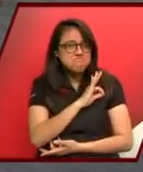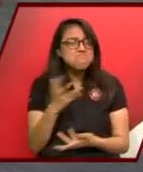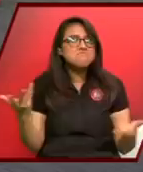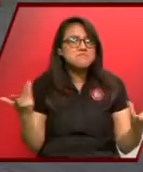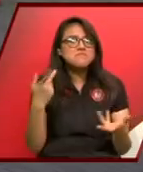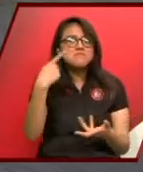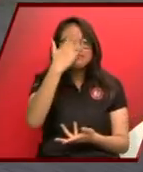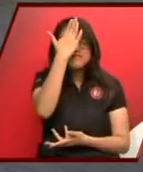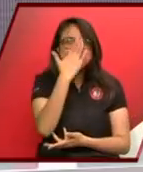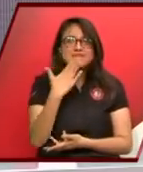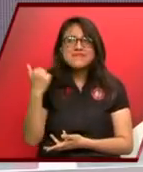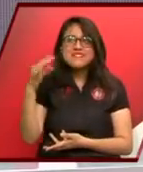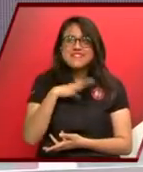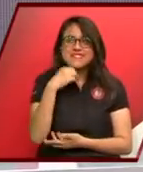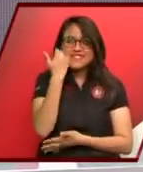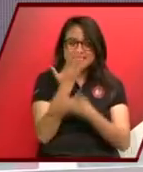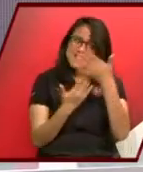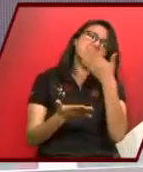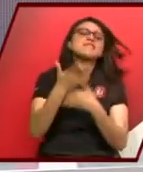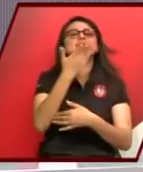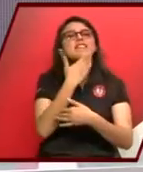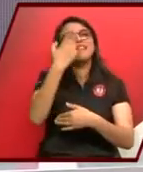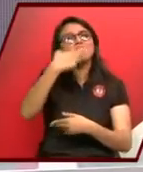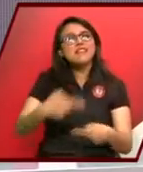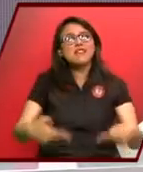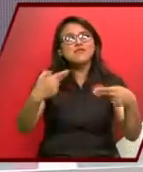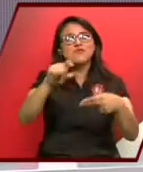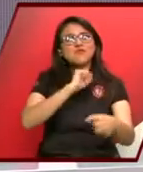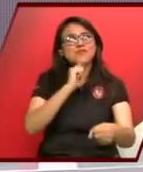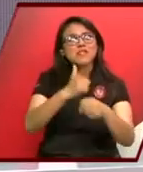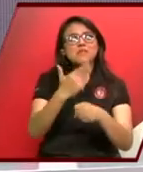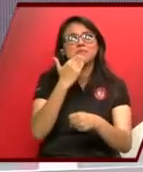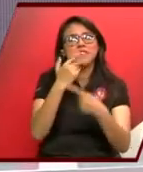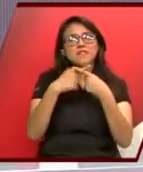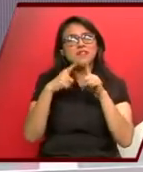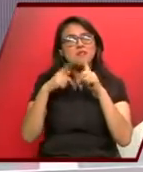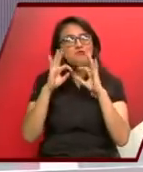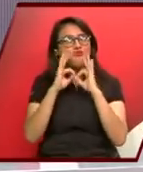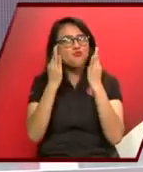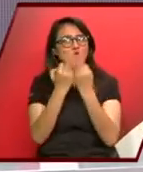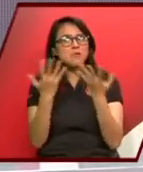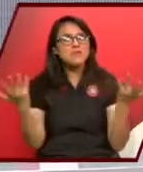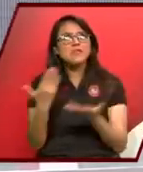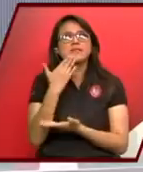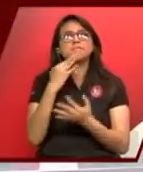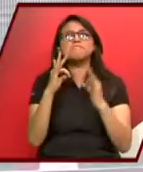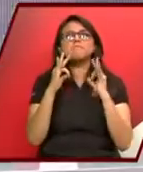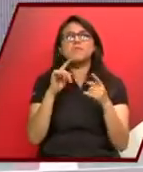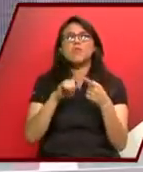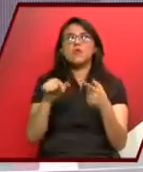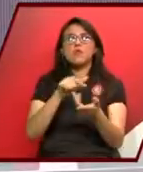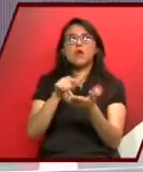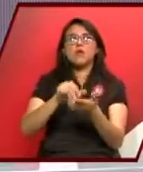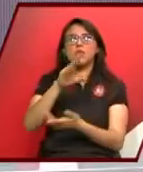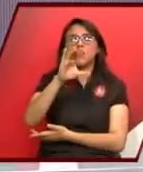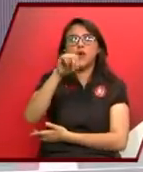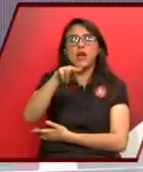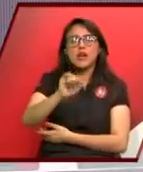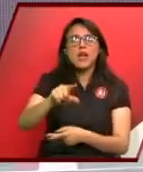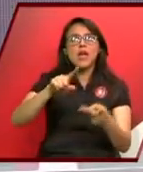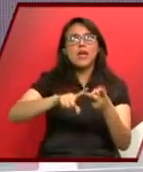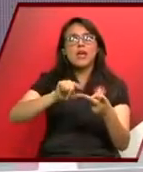Aquel que tiene la habilidad y quien tiene la visión de negocio. Y tú le encontraste hasta diferentes formas de tejerla. Ucrania,